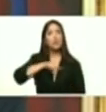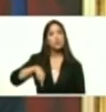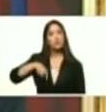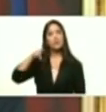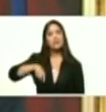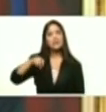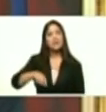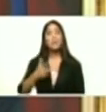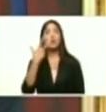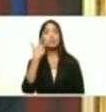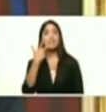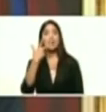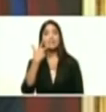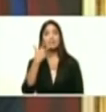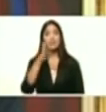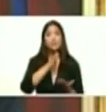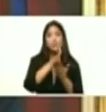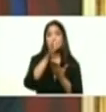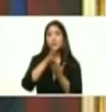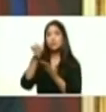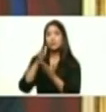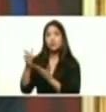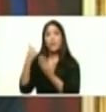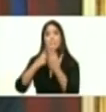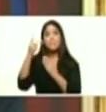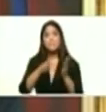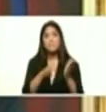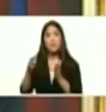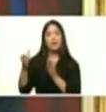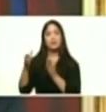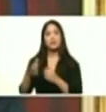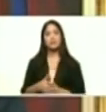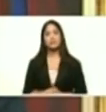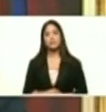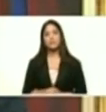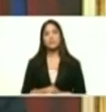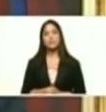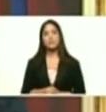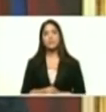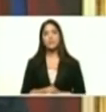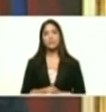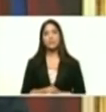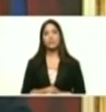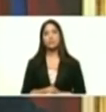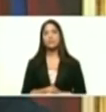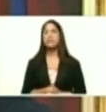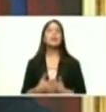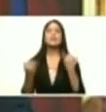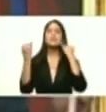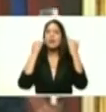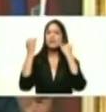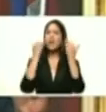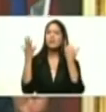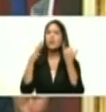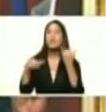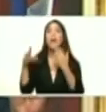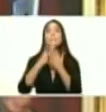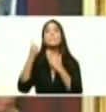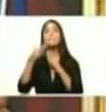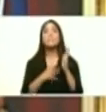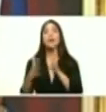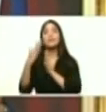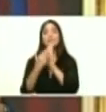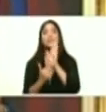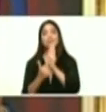implementar tres líneas estratégicas que tienen carácter estratégico y han surgido al calor del plan de la patria